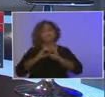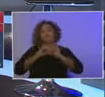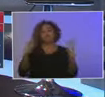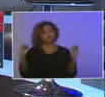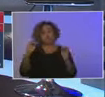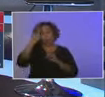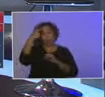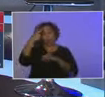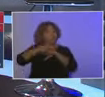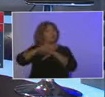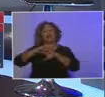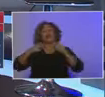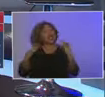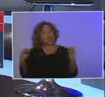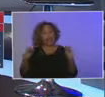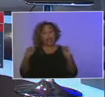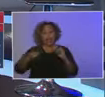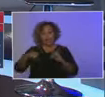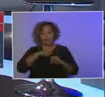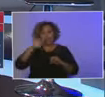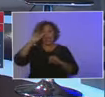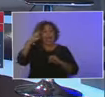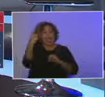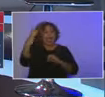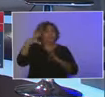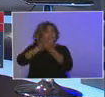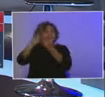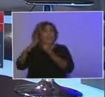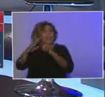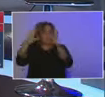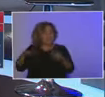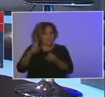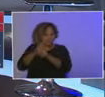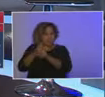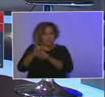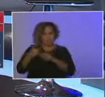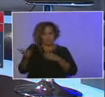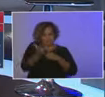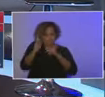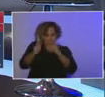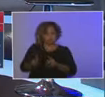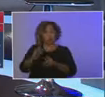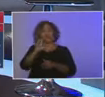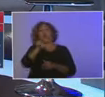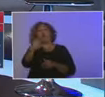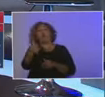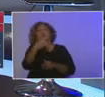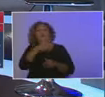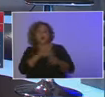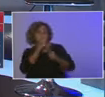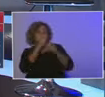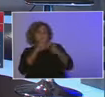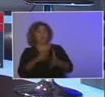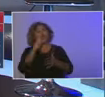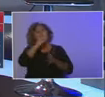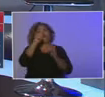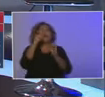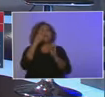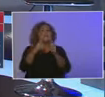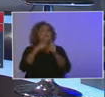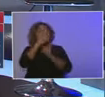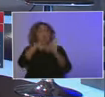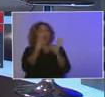gobierno de Puerto Rico. Tenemos 3 exsecretarios de vivienda. Vamos a hablar de ese tema. Vamos a profundizar y también vamos a conversar con la periodista de primera hora que hizo